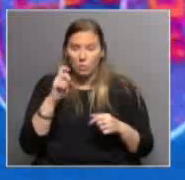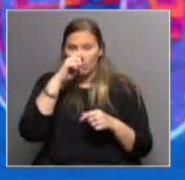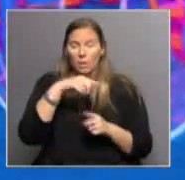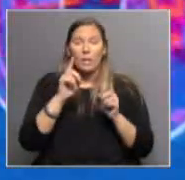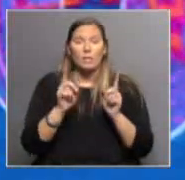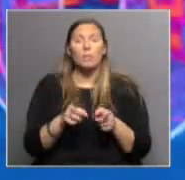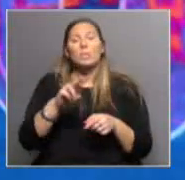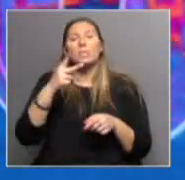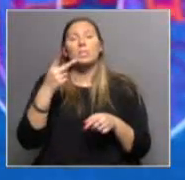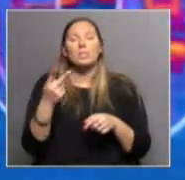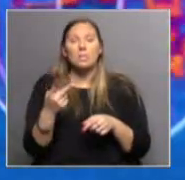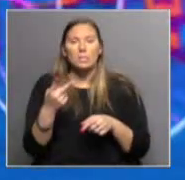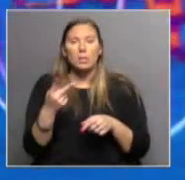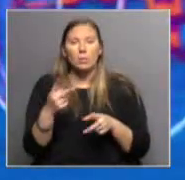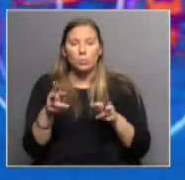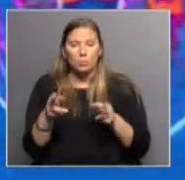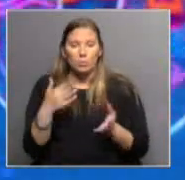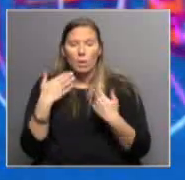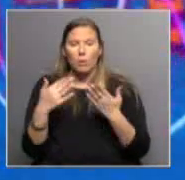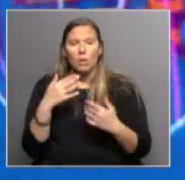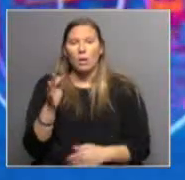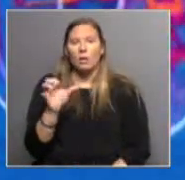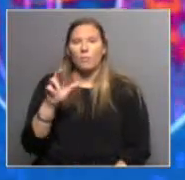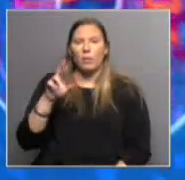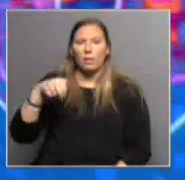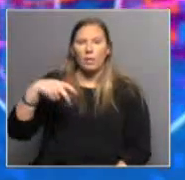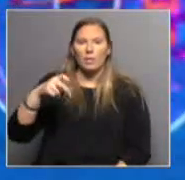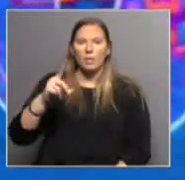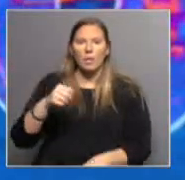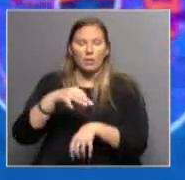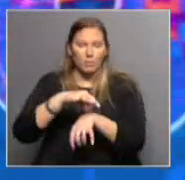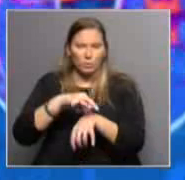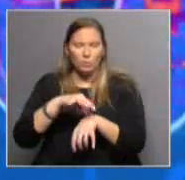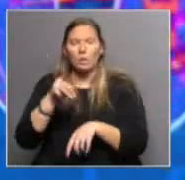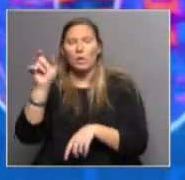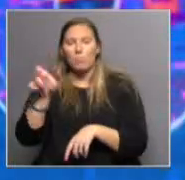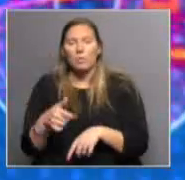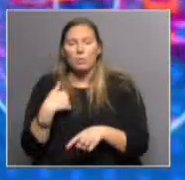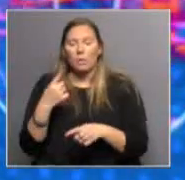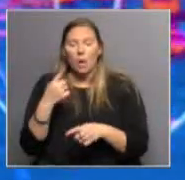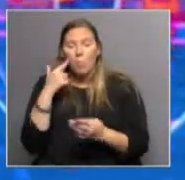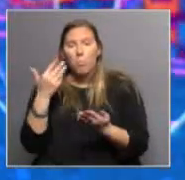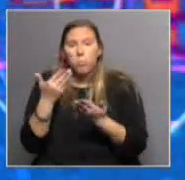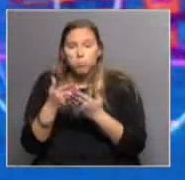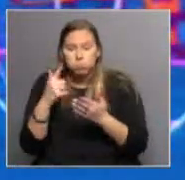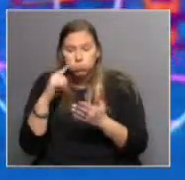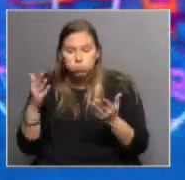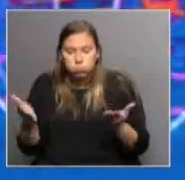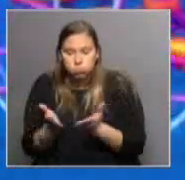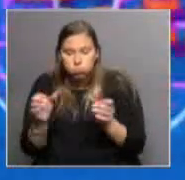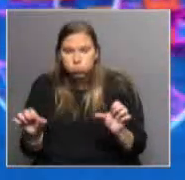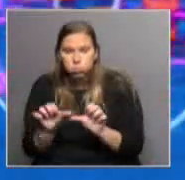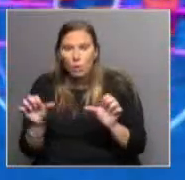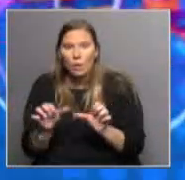el segundo bloque voy a estar conversando con la doctora Fernanda Blasina sobre la iniciativa Medicina Solidaria, que bueno, es